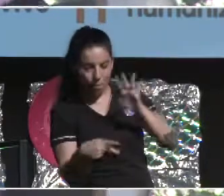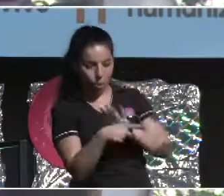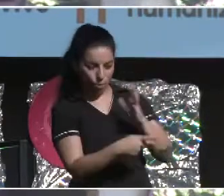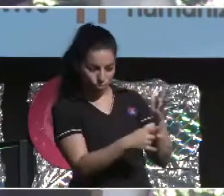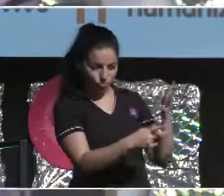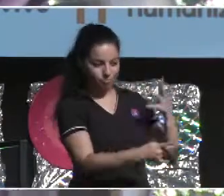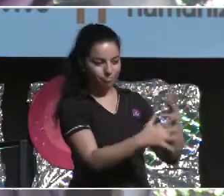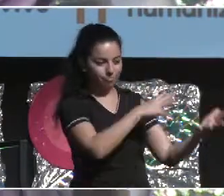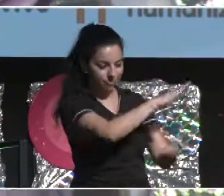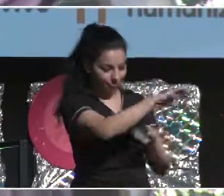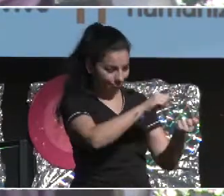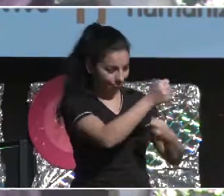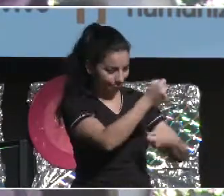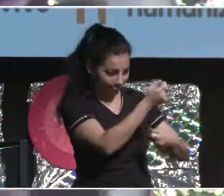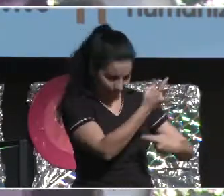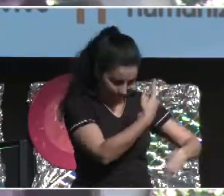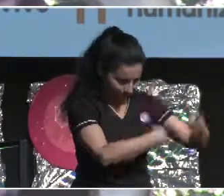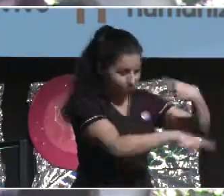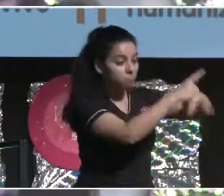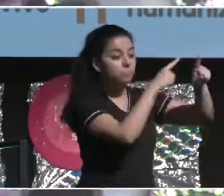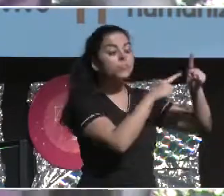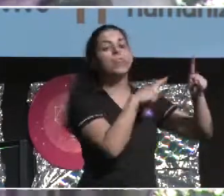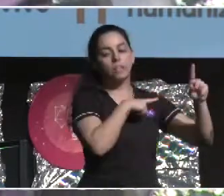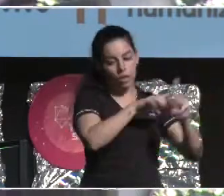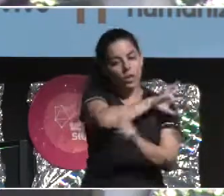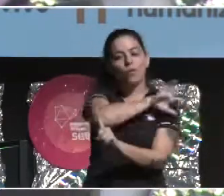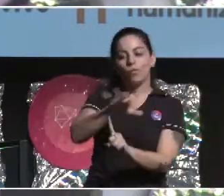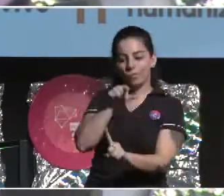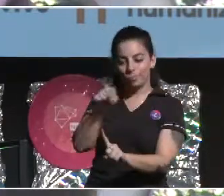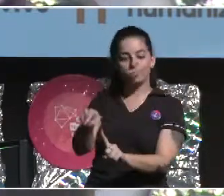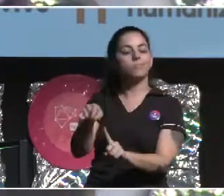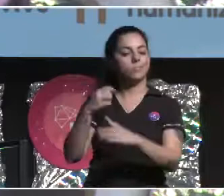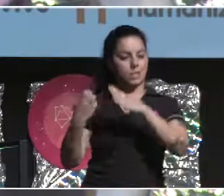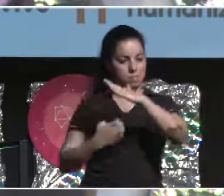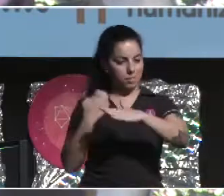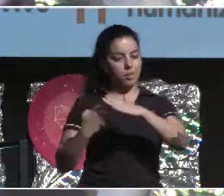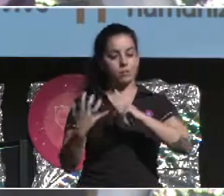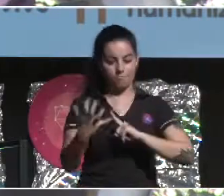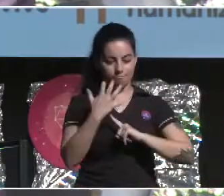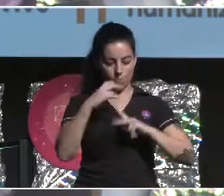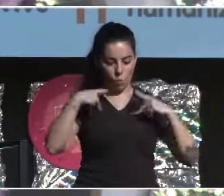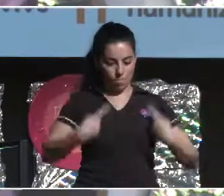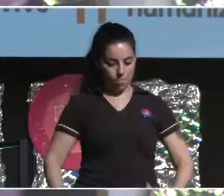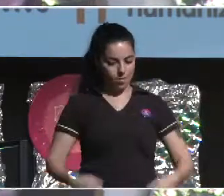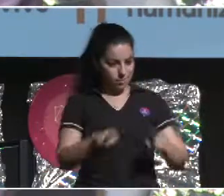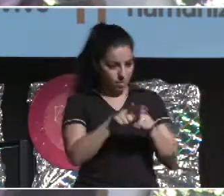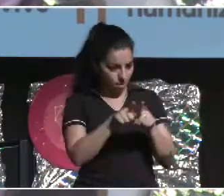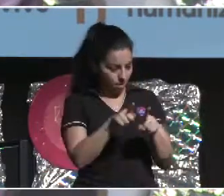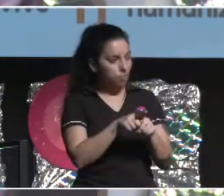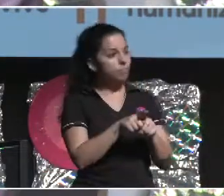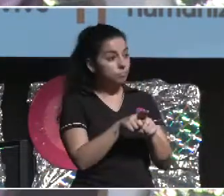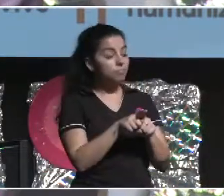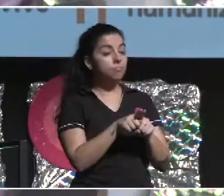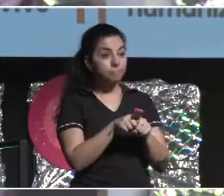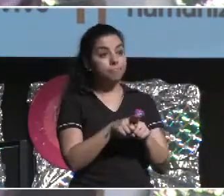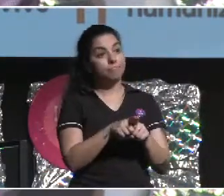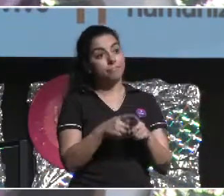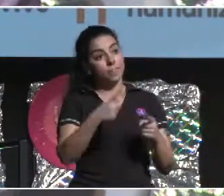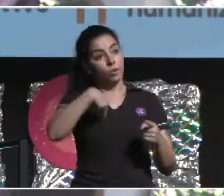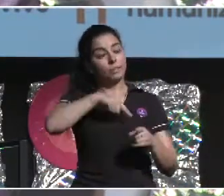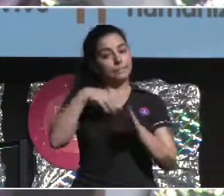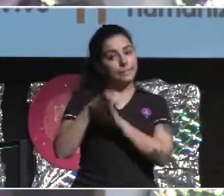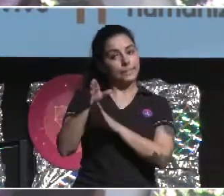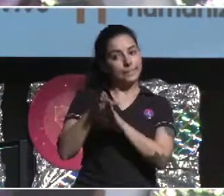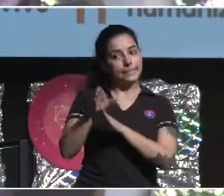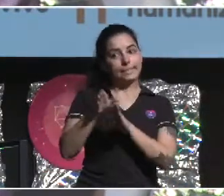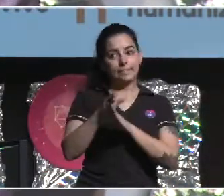de manera directa o indirecta impactan a las empresas, nos impactan a nosotros, y esos ejercicios que se vean reflejados así son los que